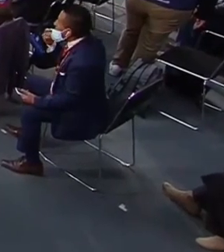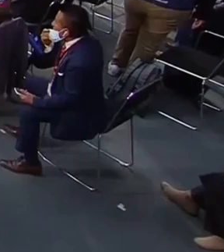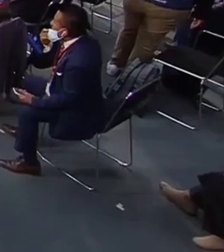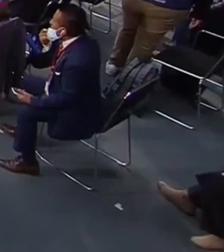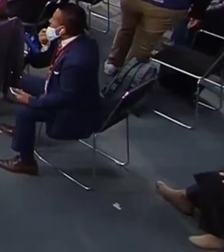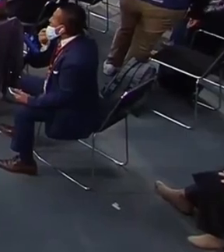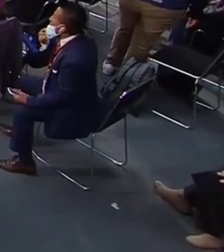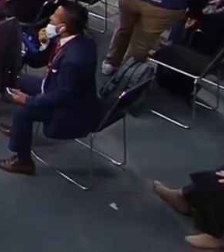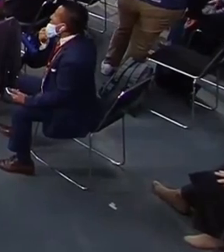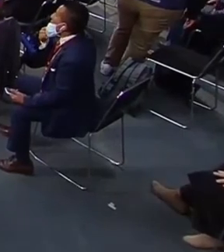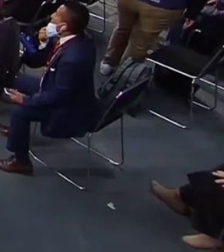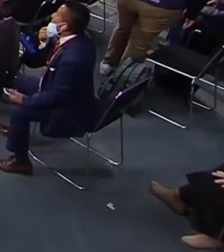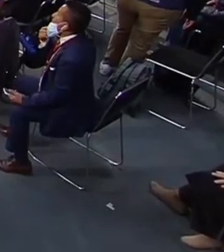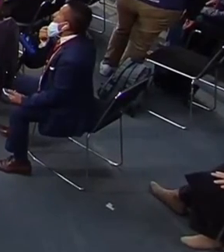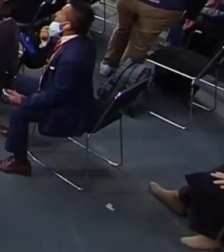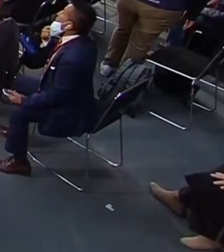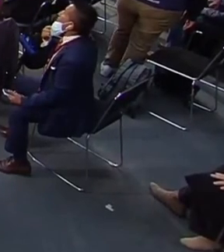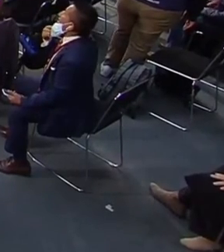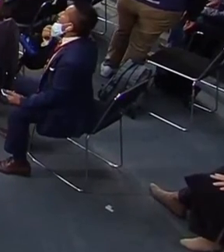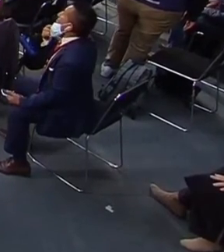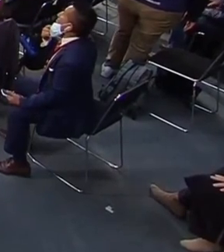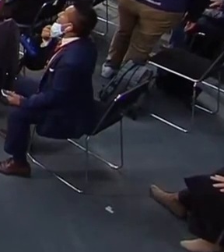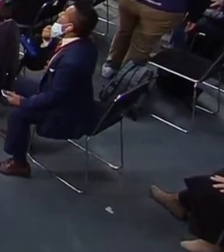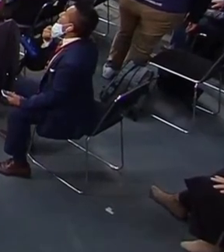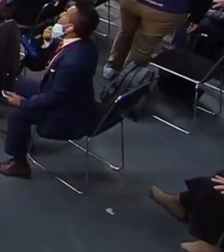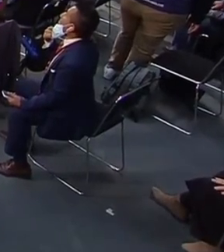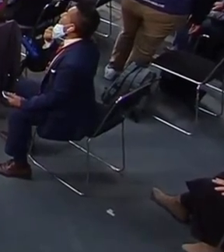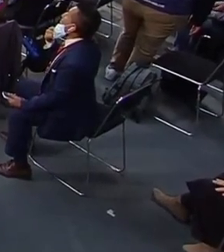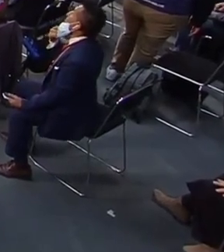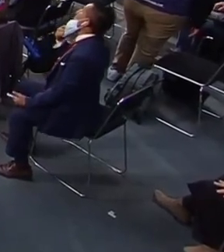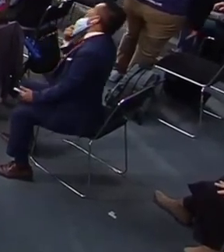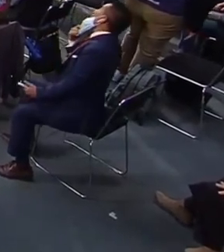Sí. 33%.